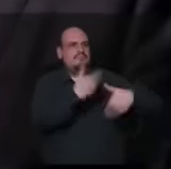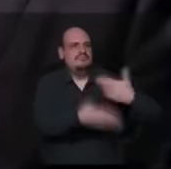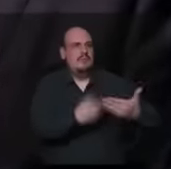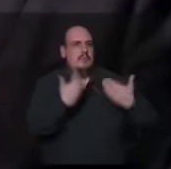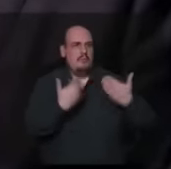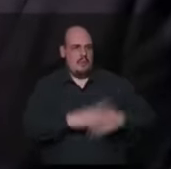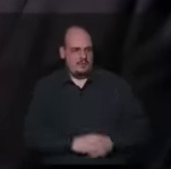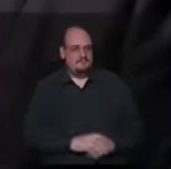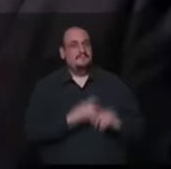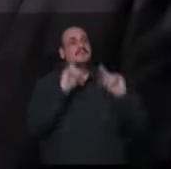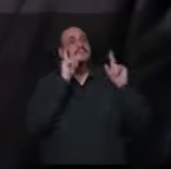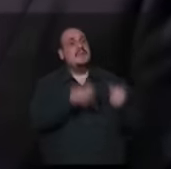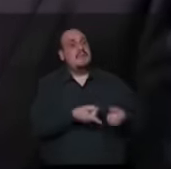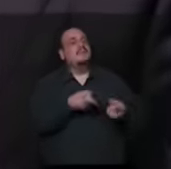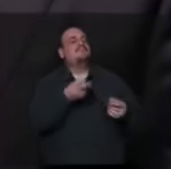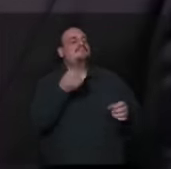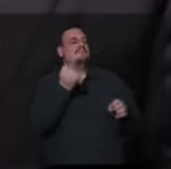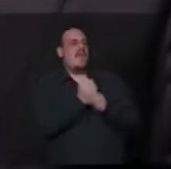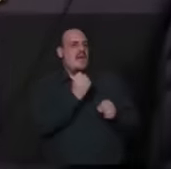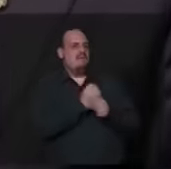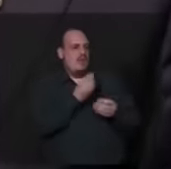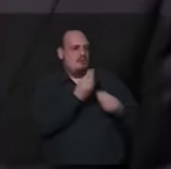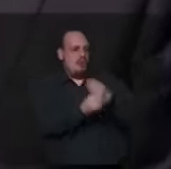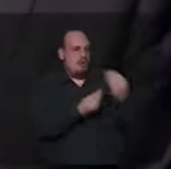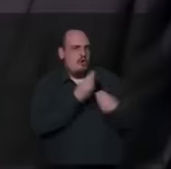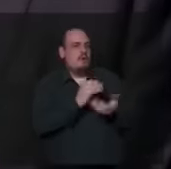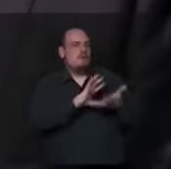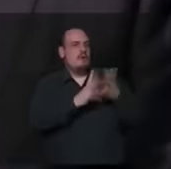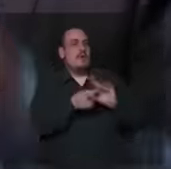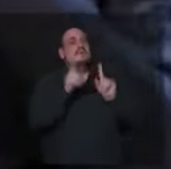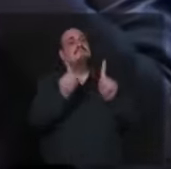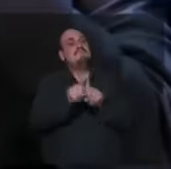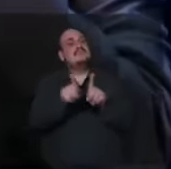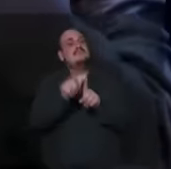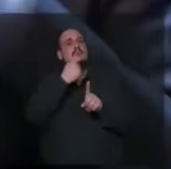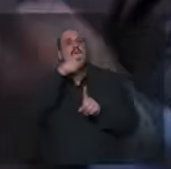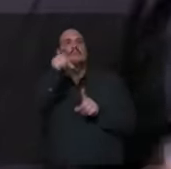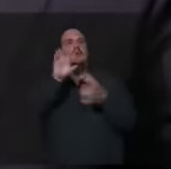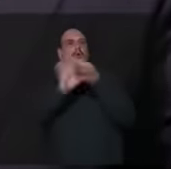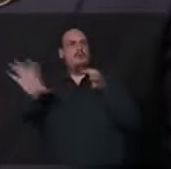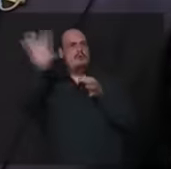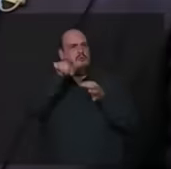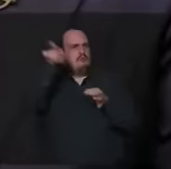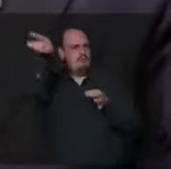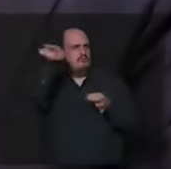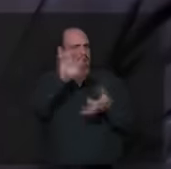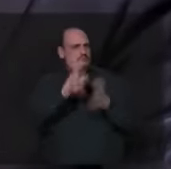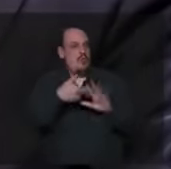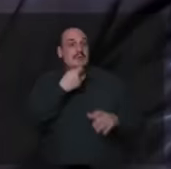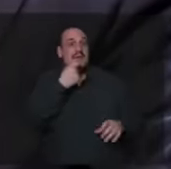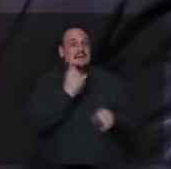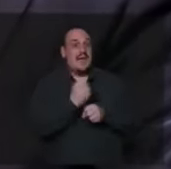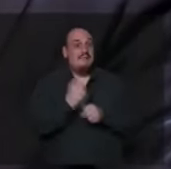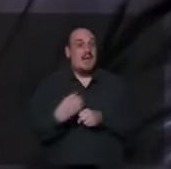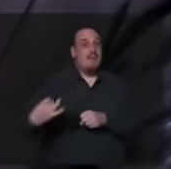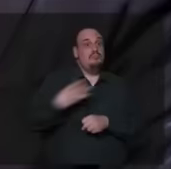de modernización del mercado laboral, yendo a un sistema de seguro de desempleo tipo el de la UOCRA, para ser competitivos en el plano